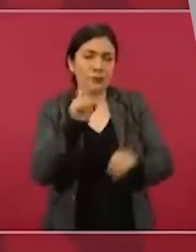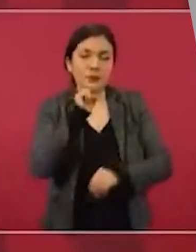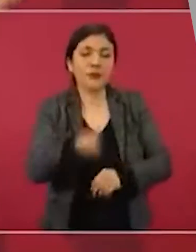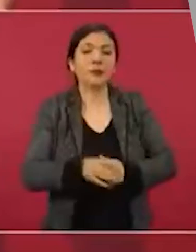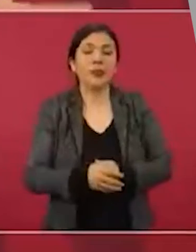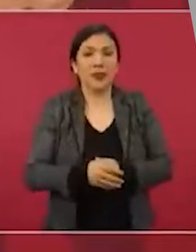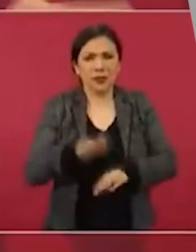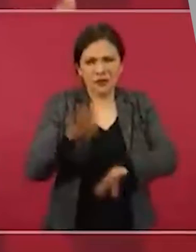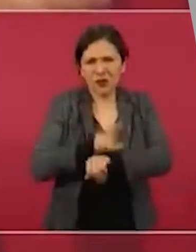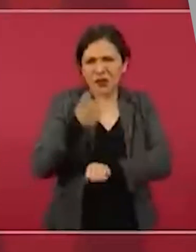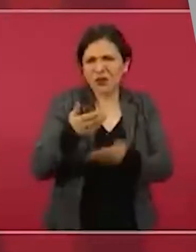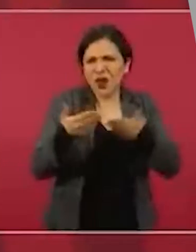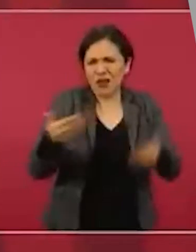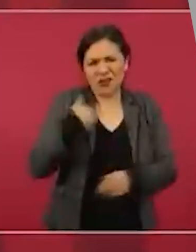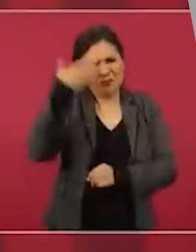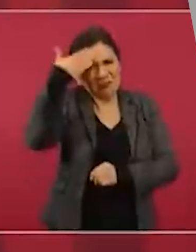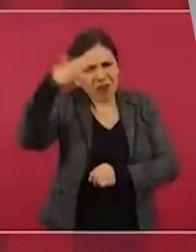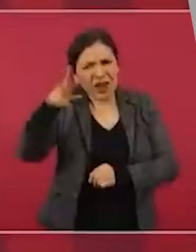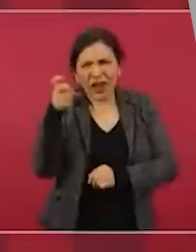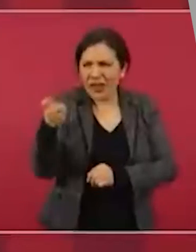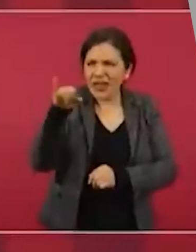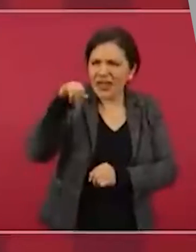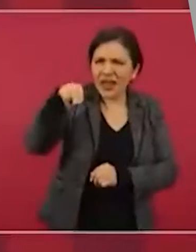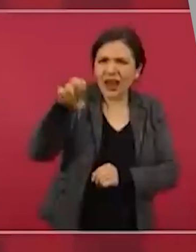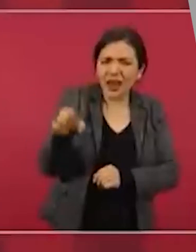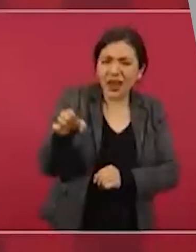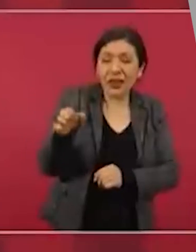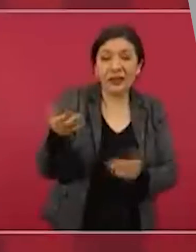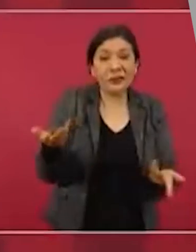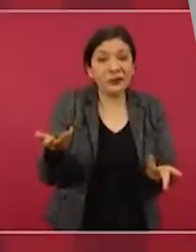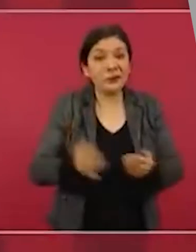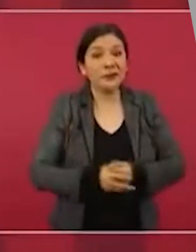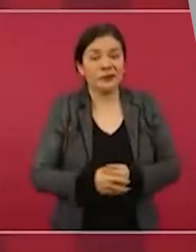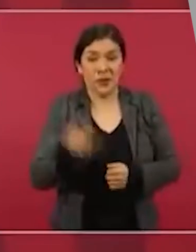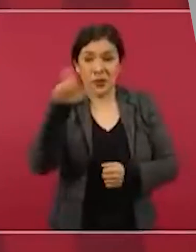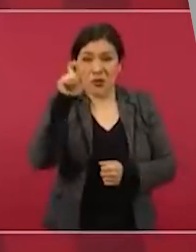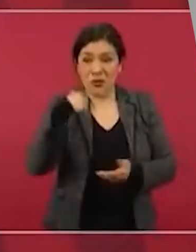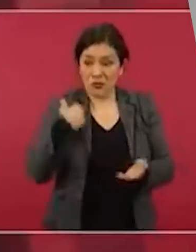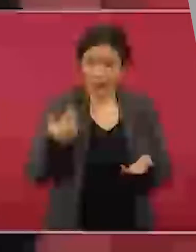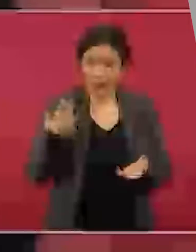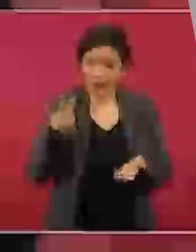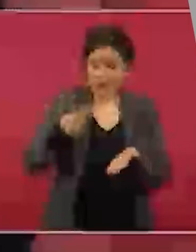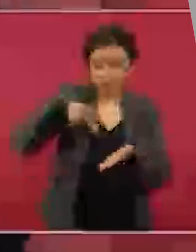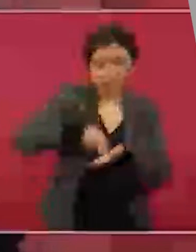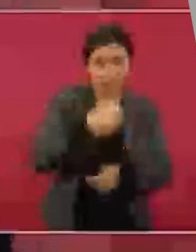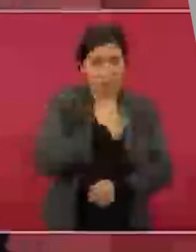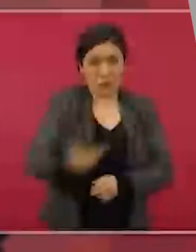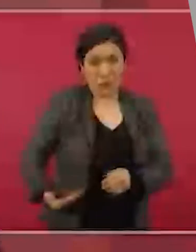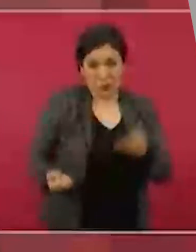por eso me extraña lo del INE, porque cuando yo llegué a la presidencia,